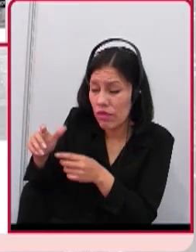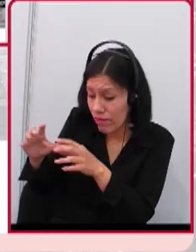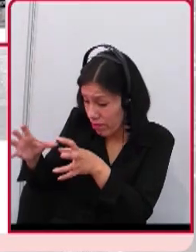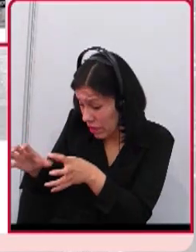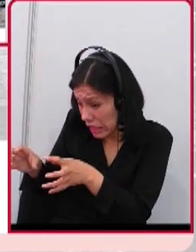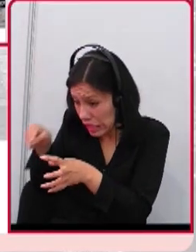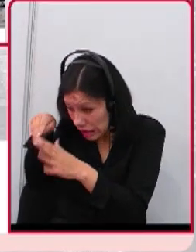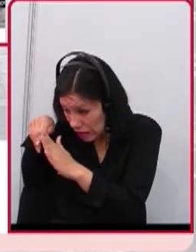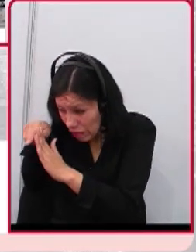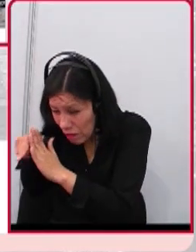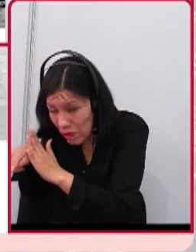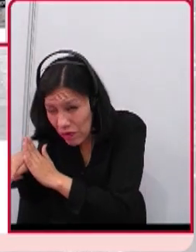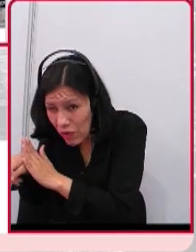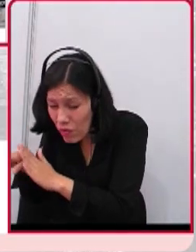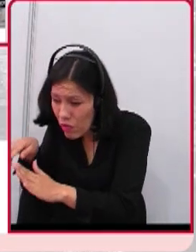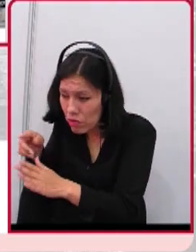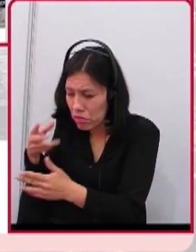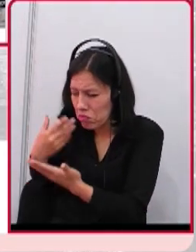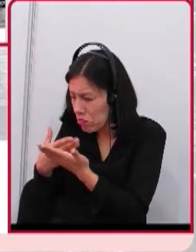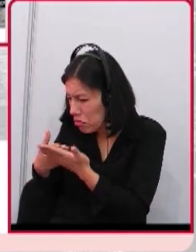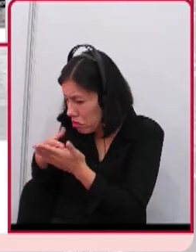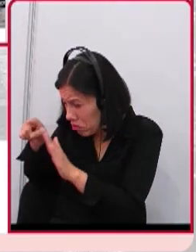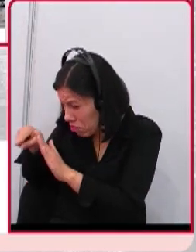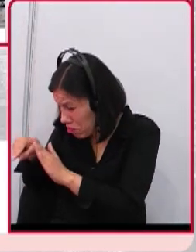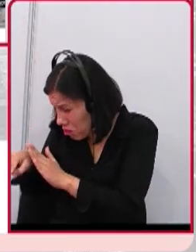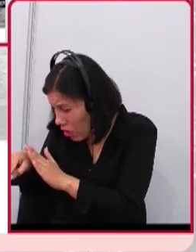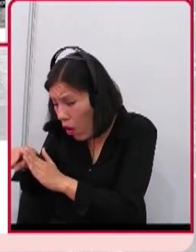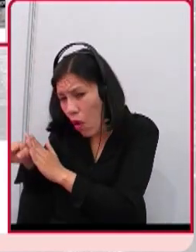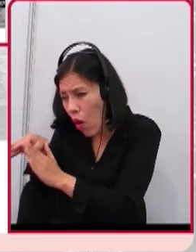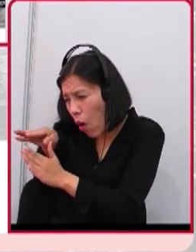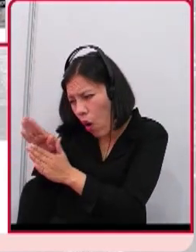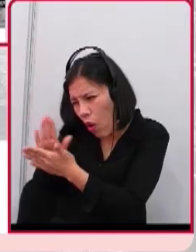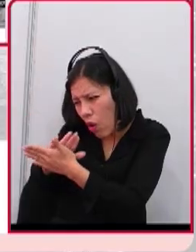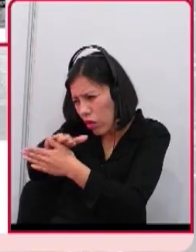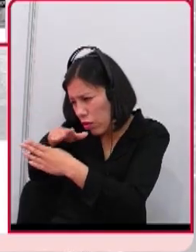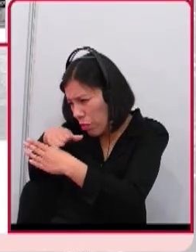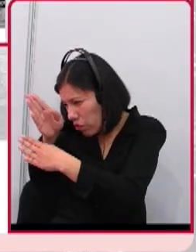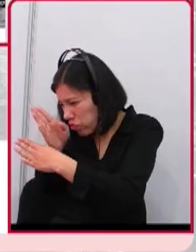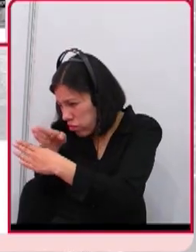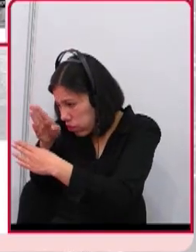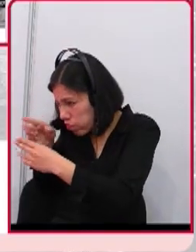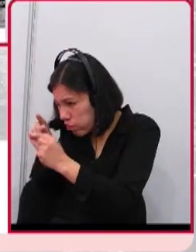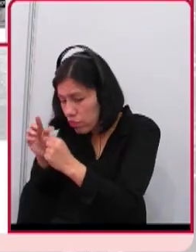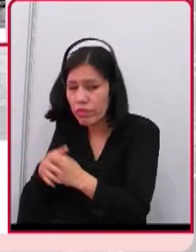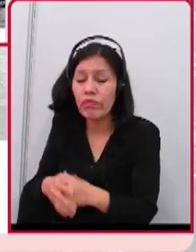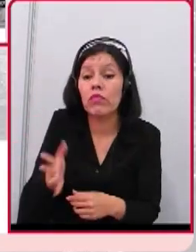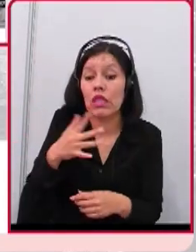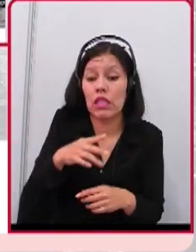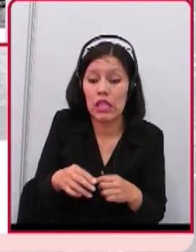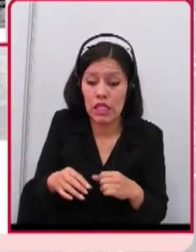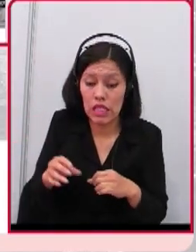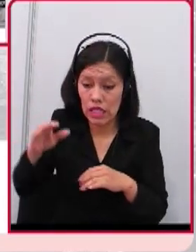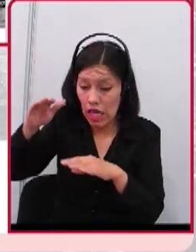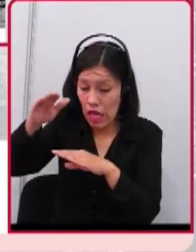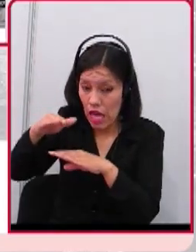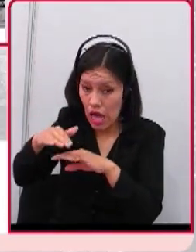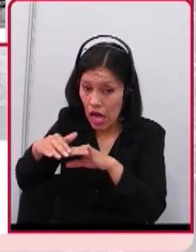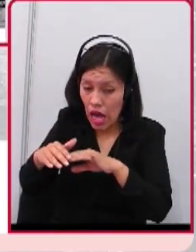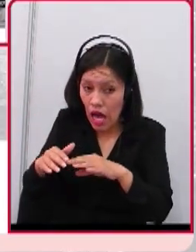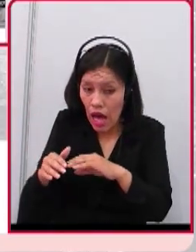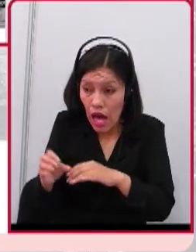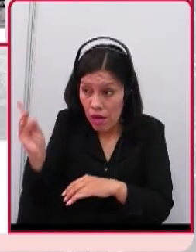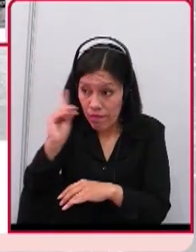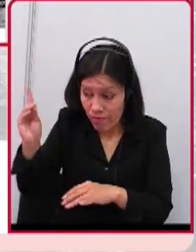supérgenas. Y un poco más distal, como se aprecia en la imagen inferior derecha, tenemos bandas